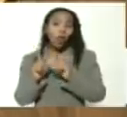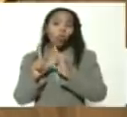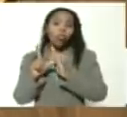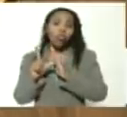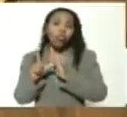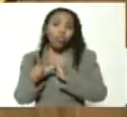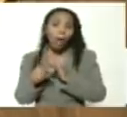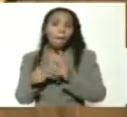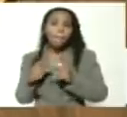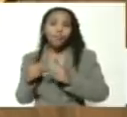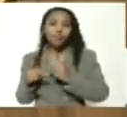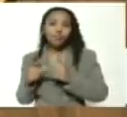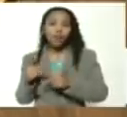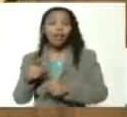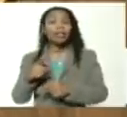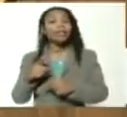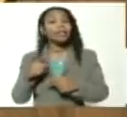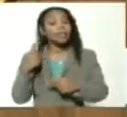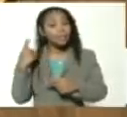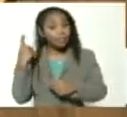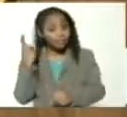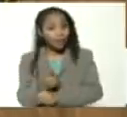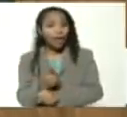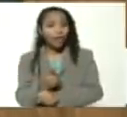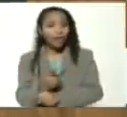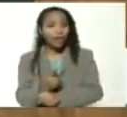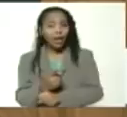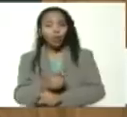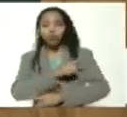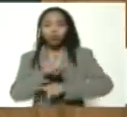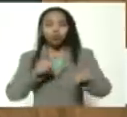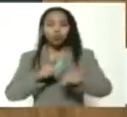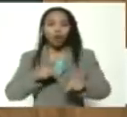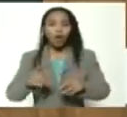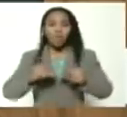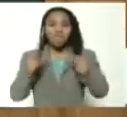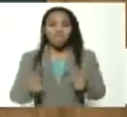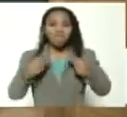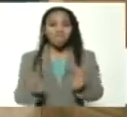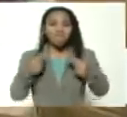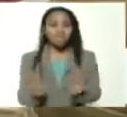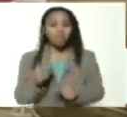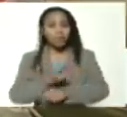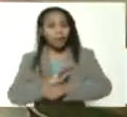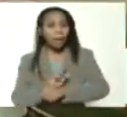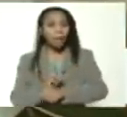procesal. Tiene que haber máxima diligencia procesal.